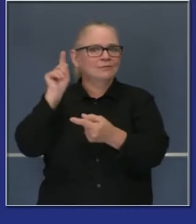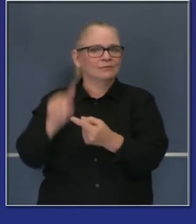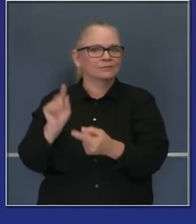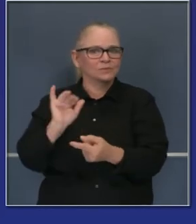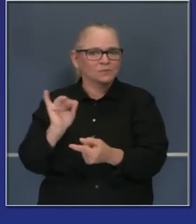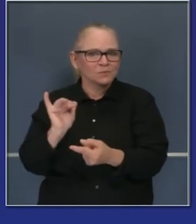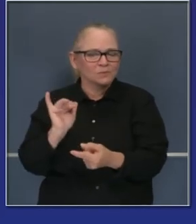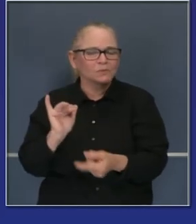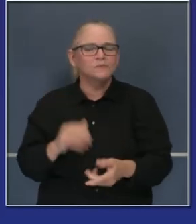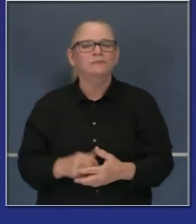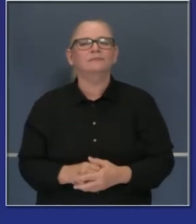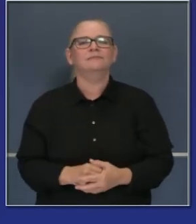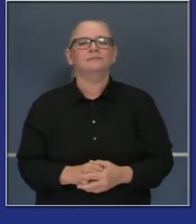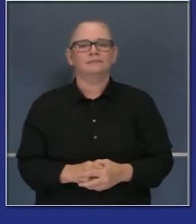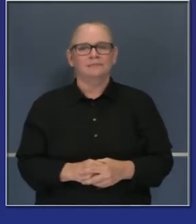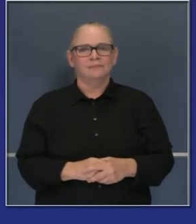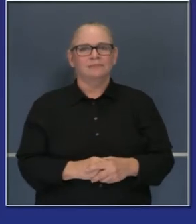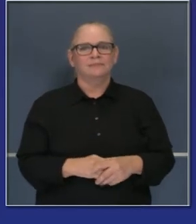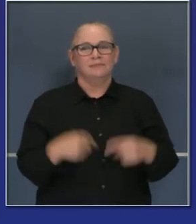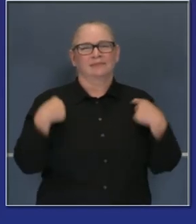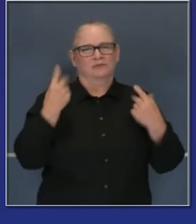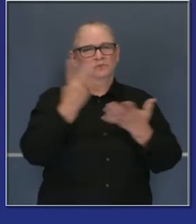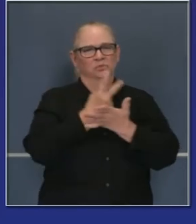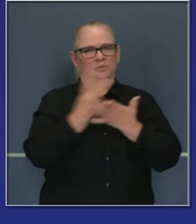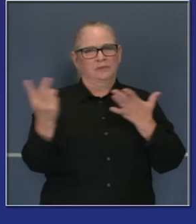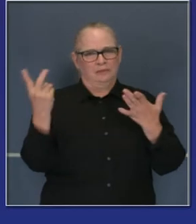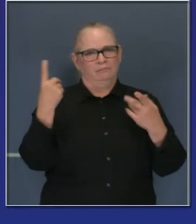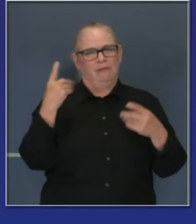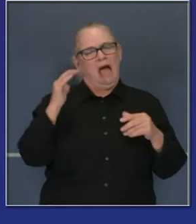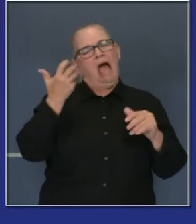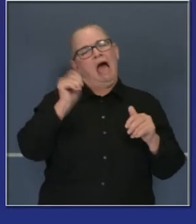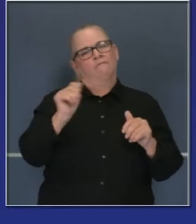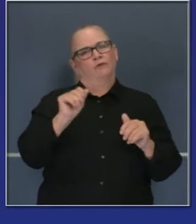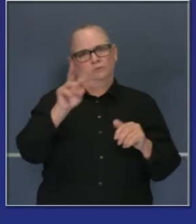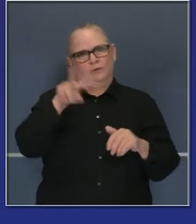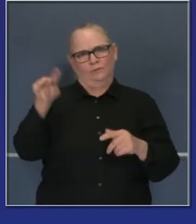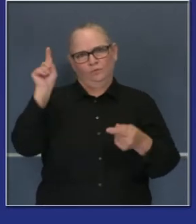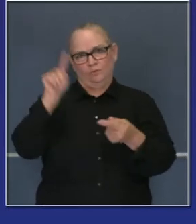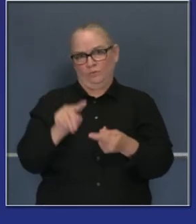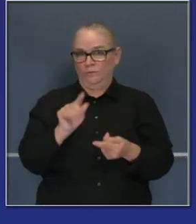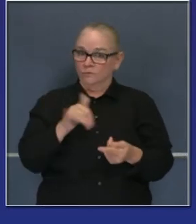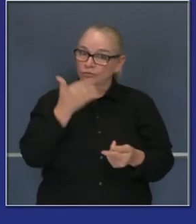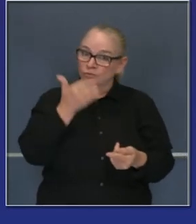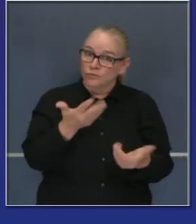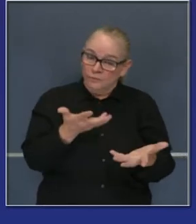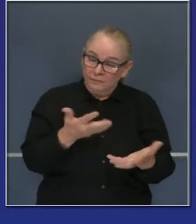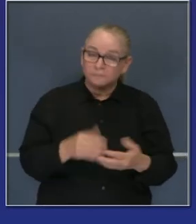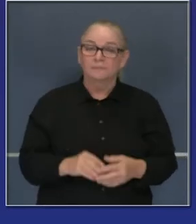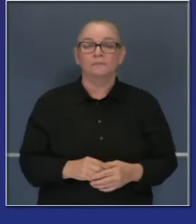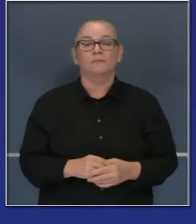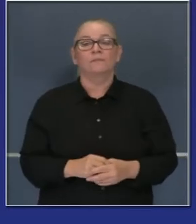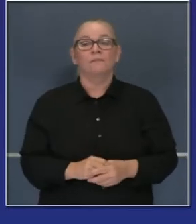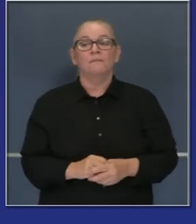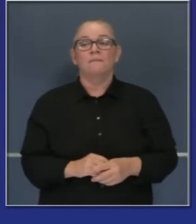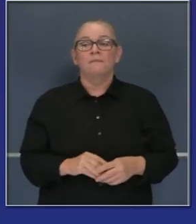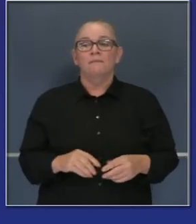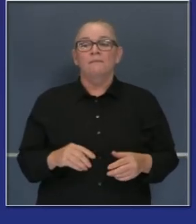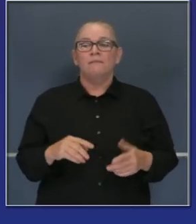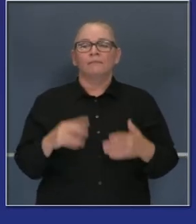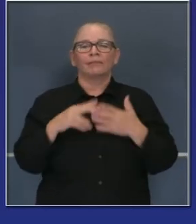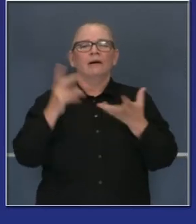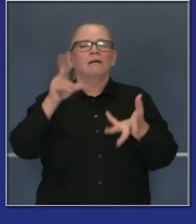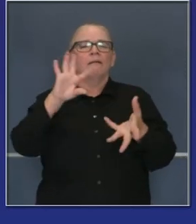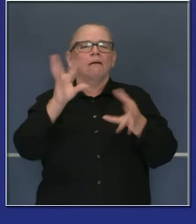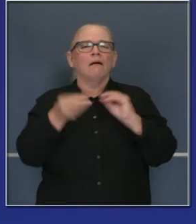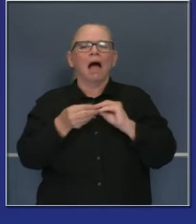en pacientes de cuidado intensivo en los últimos 14 días y nuestra capacidad de cuidado de